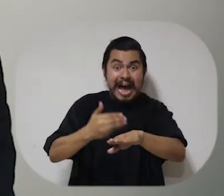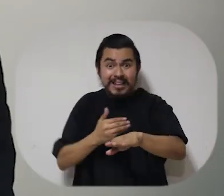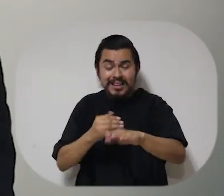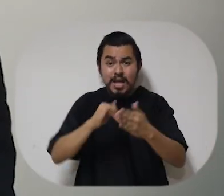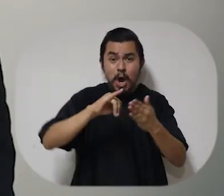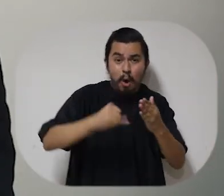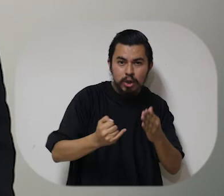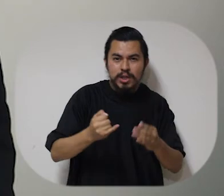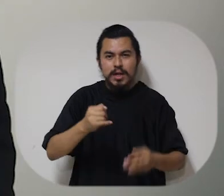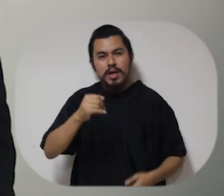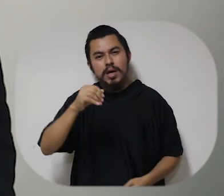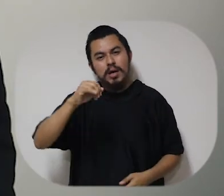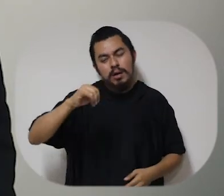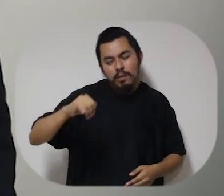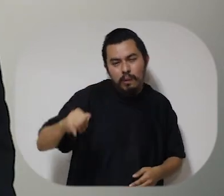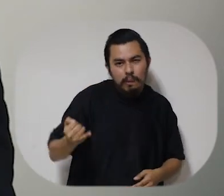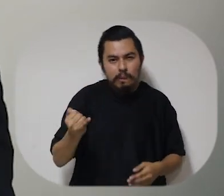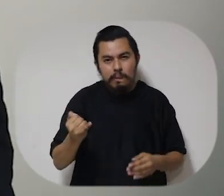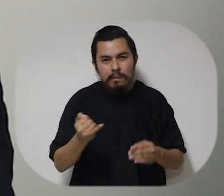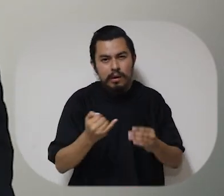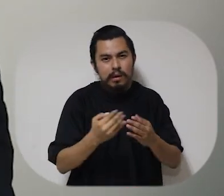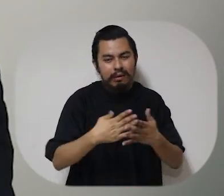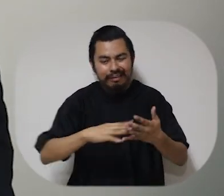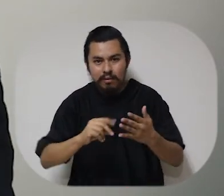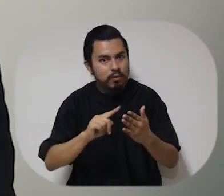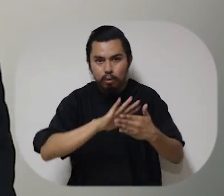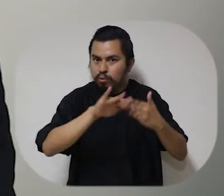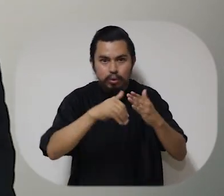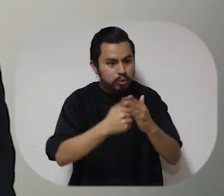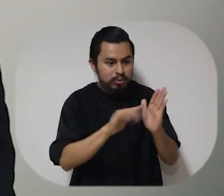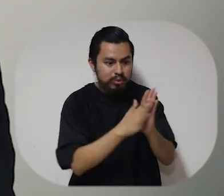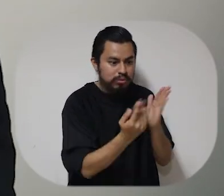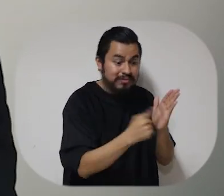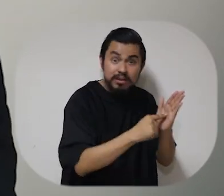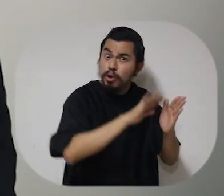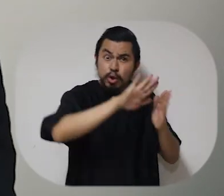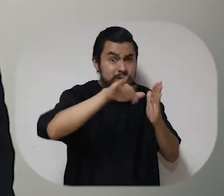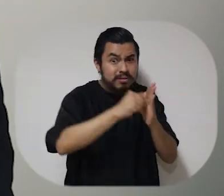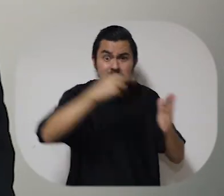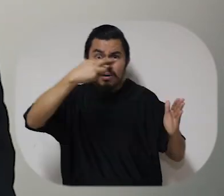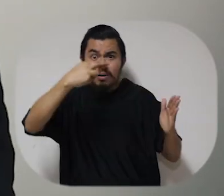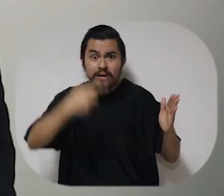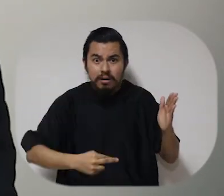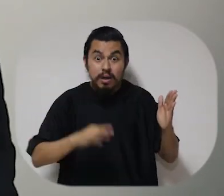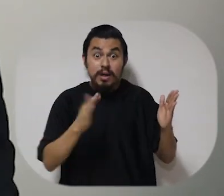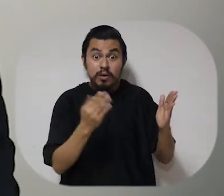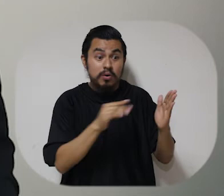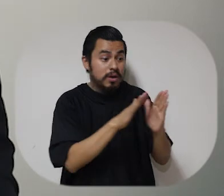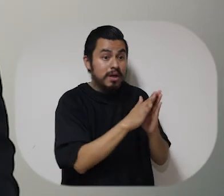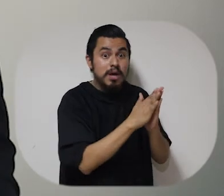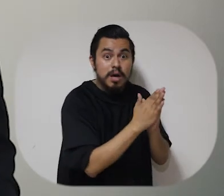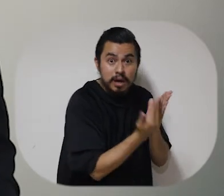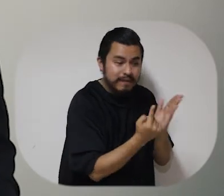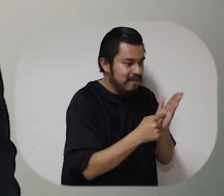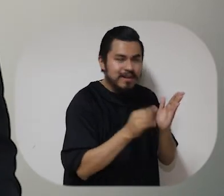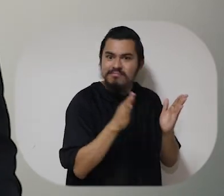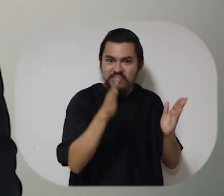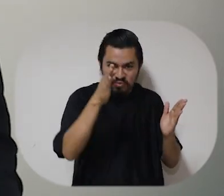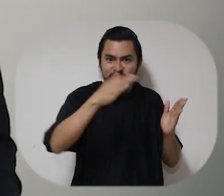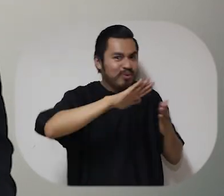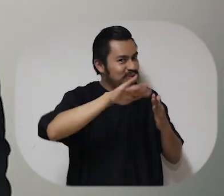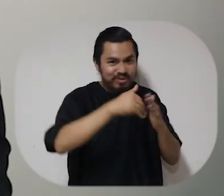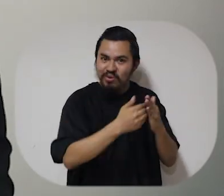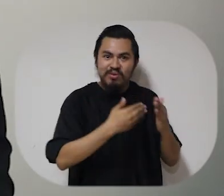una jota será exenta del cumplimiento de esta Biblia. Así que esta Biblia se cumple